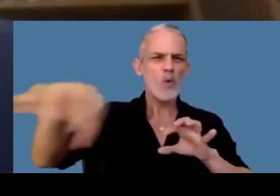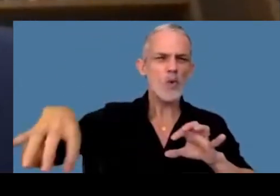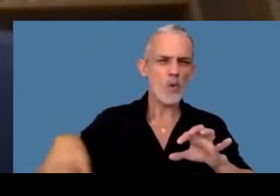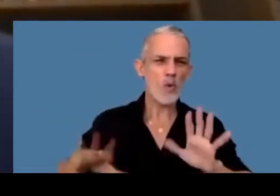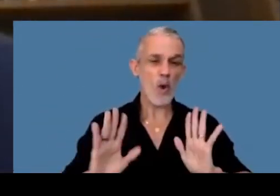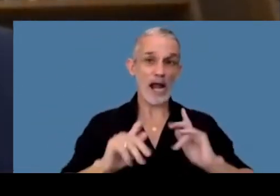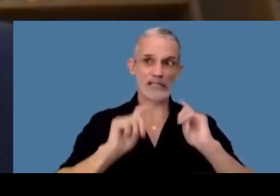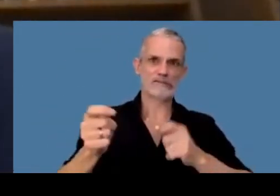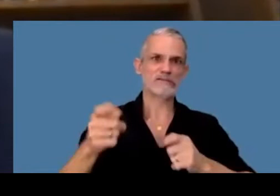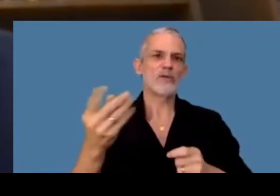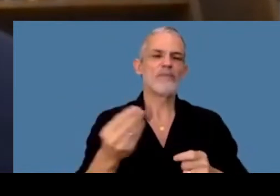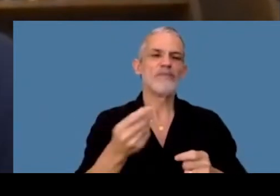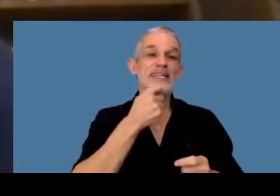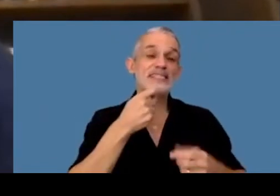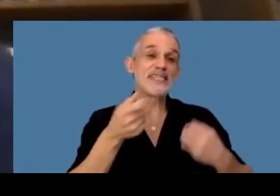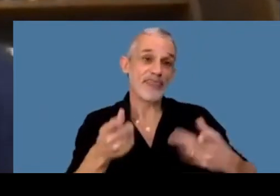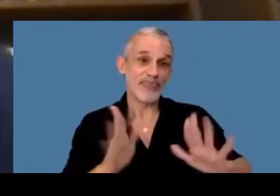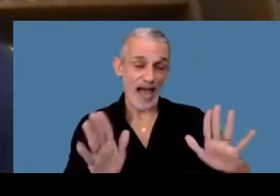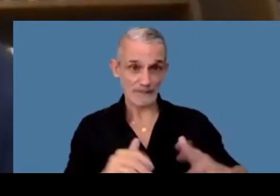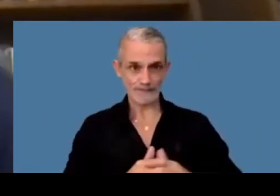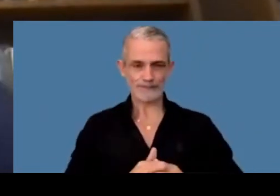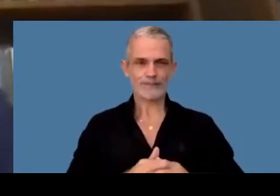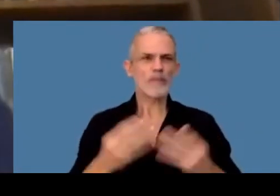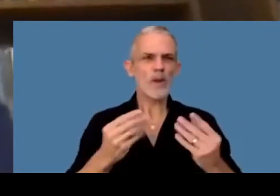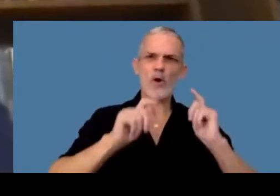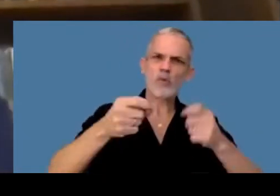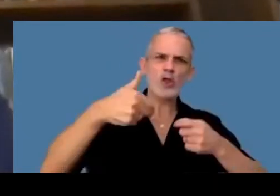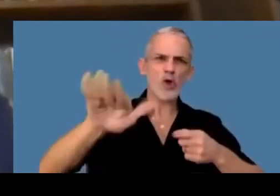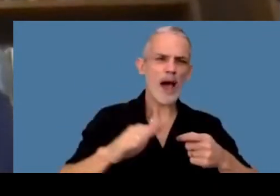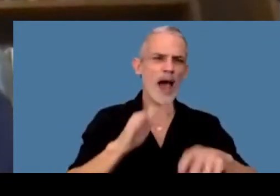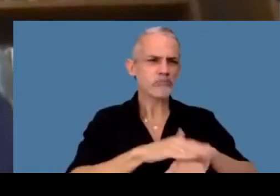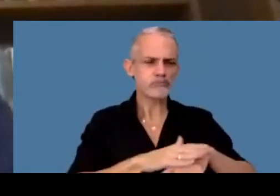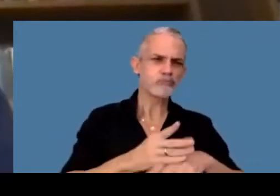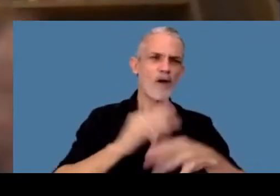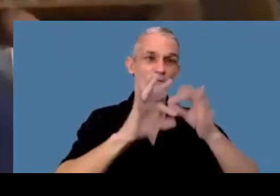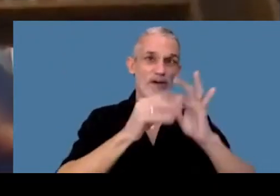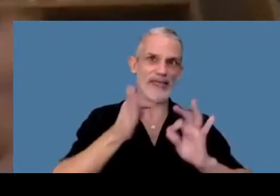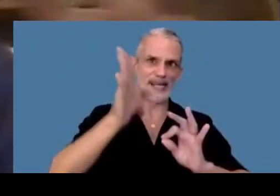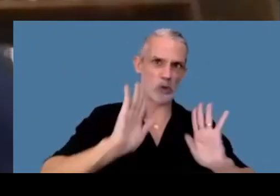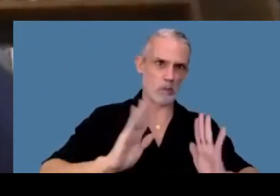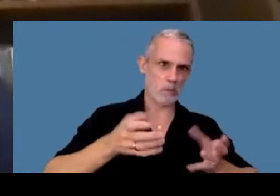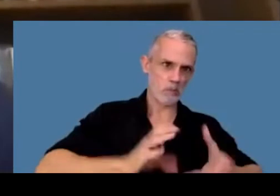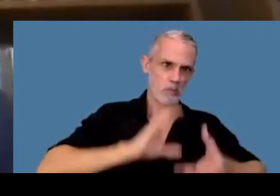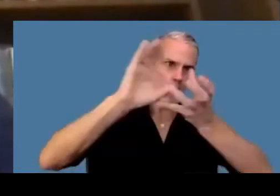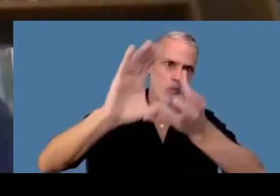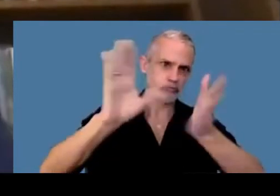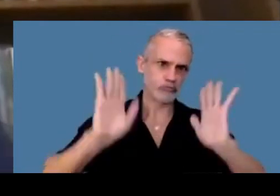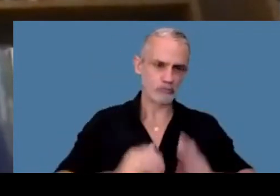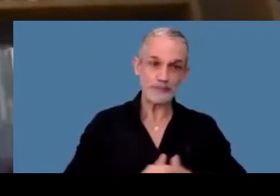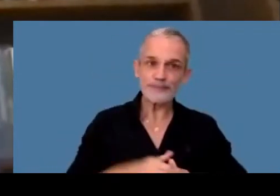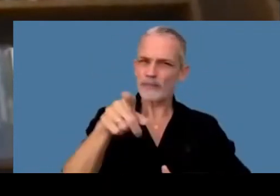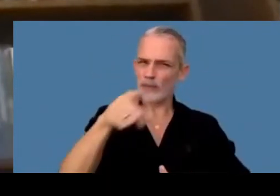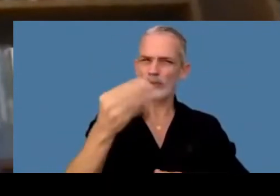que existe. Puedo delegar más o no en una federación, por ejemplo. Entonces, ustedes ven federaciones conocidas